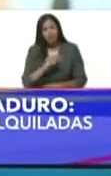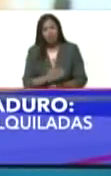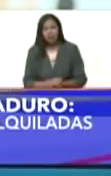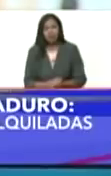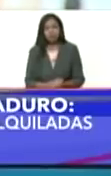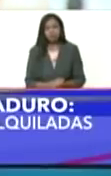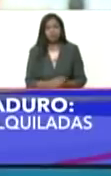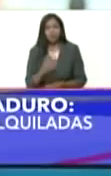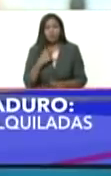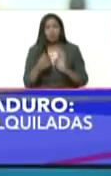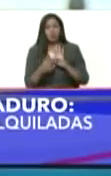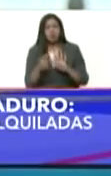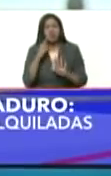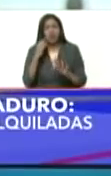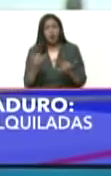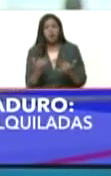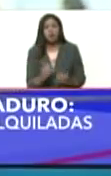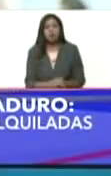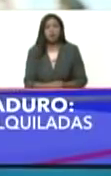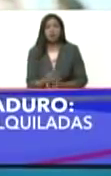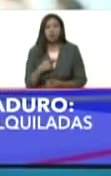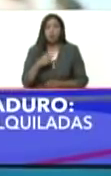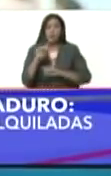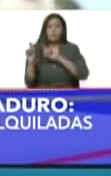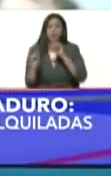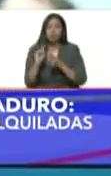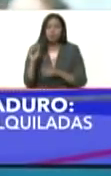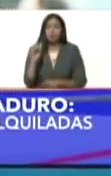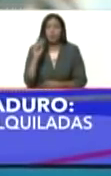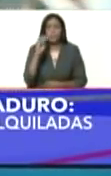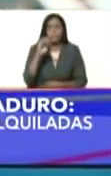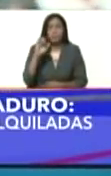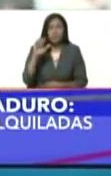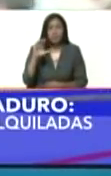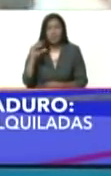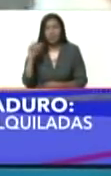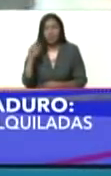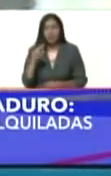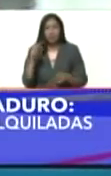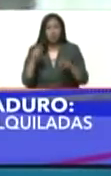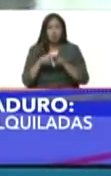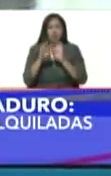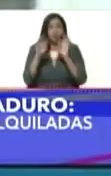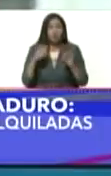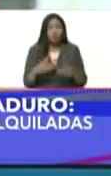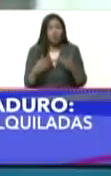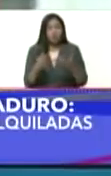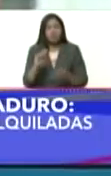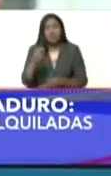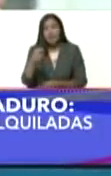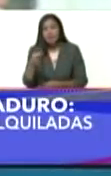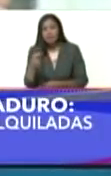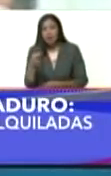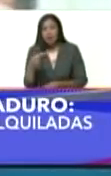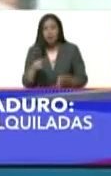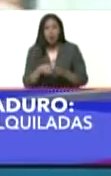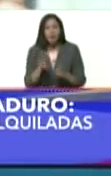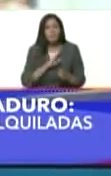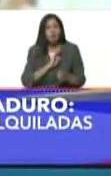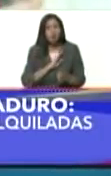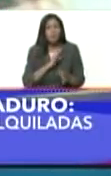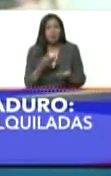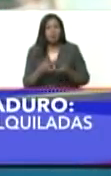A muestra un botón, lo que le preguntaba a Milcar y a Liliana, a quienes les di su llave y su documento de propiedad de la